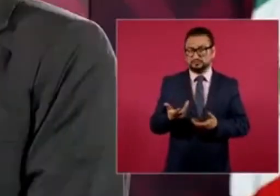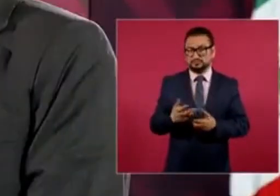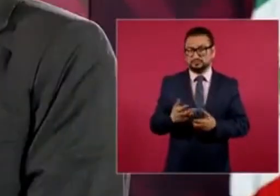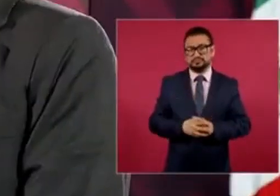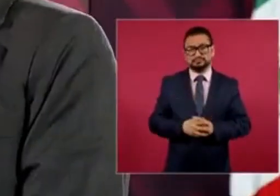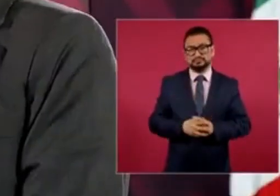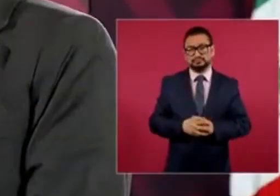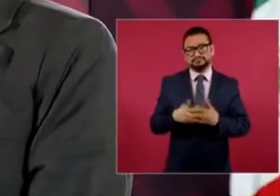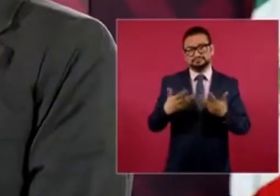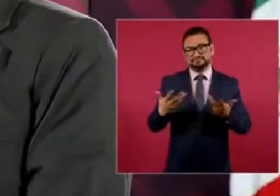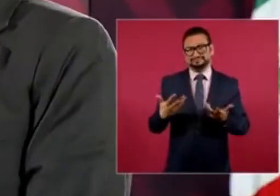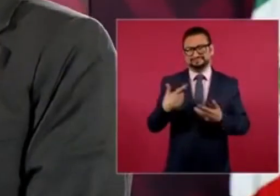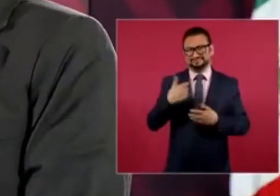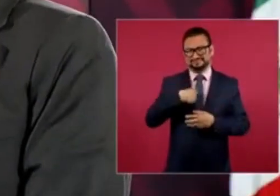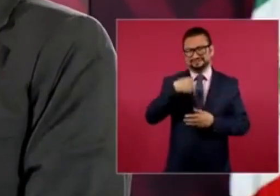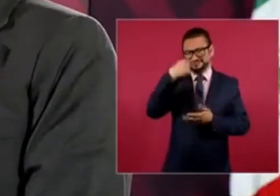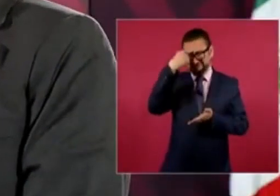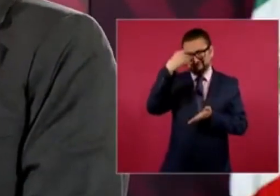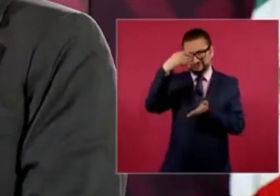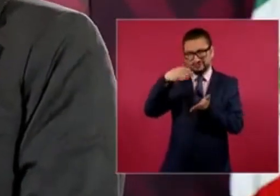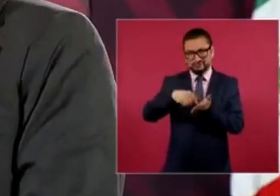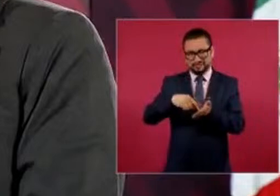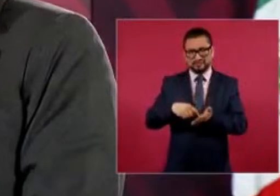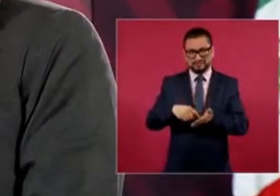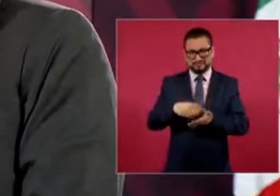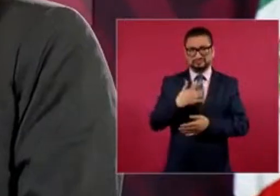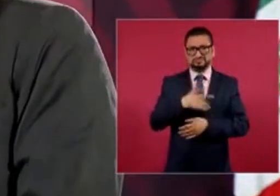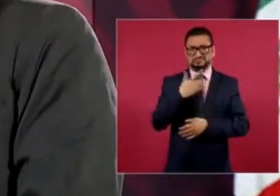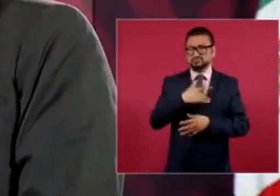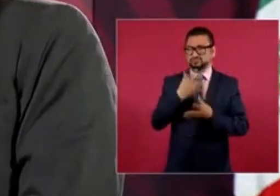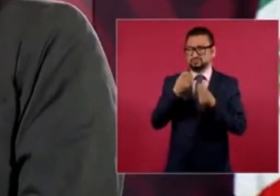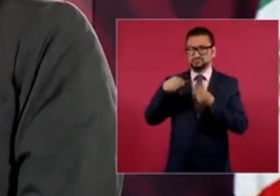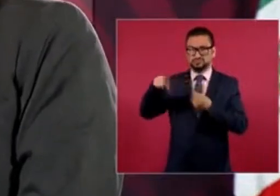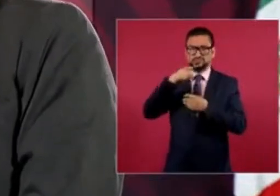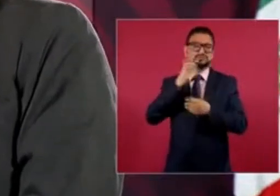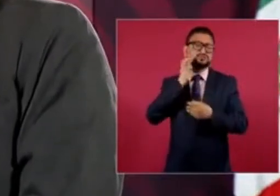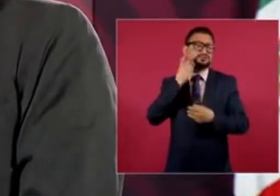Por eso yo creo que muchos legisladores,